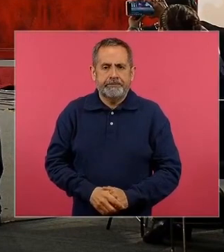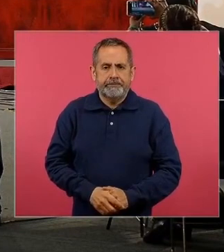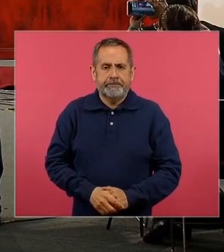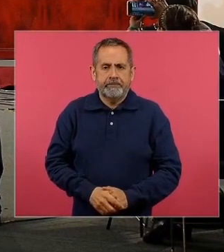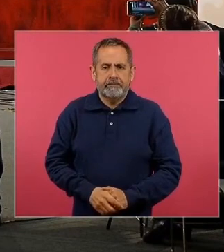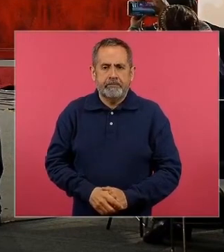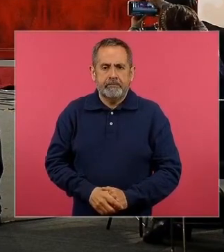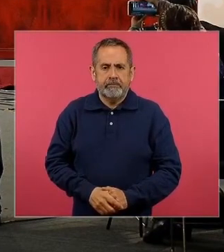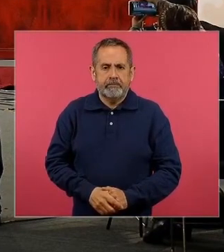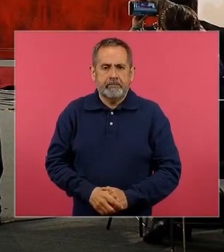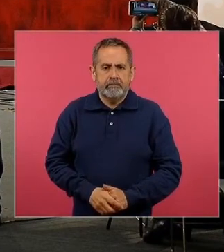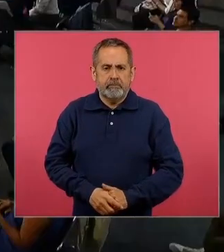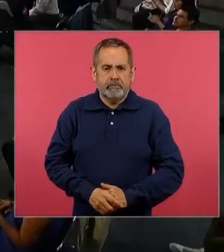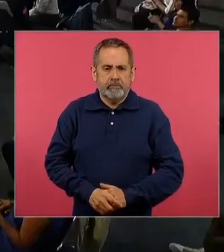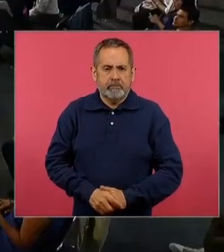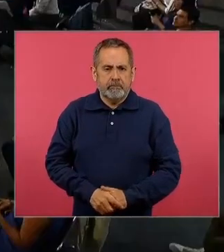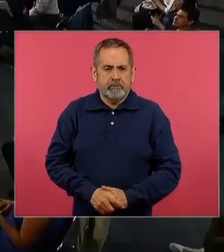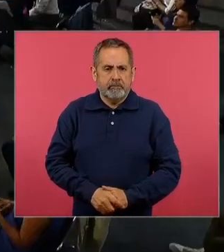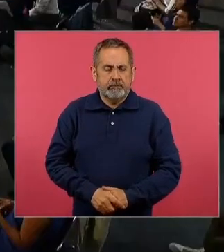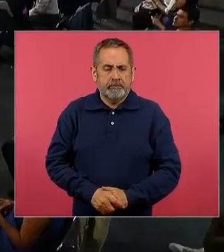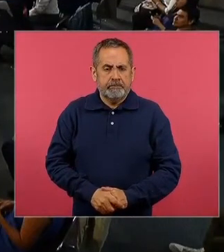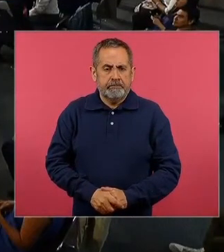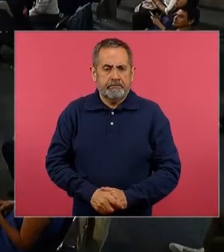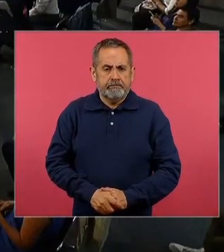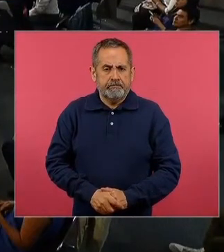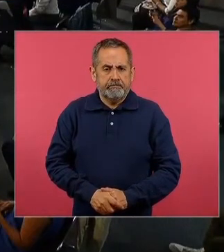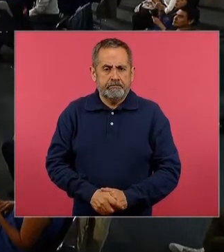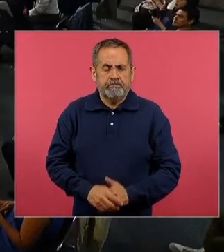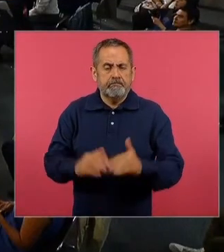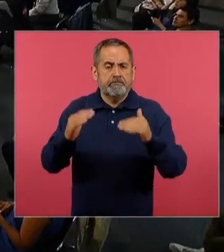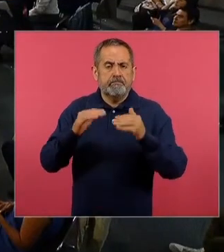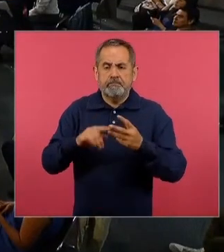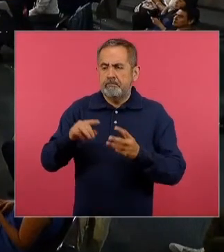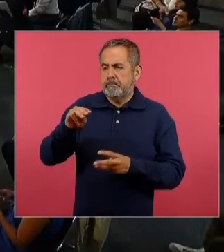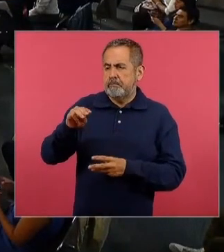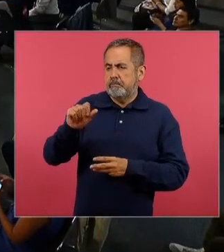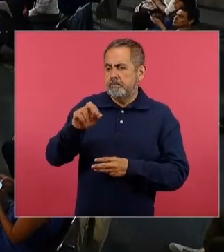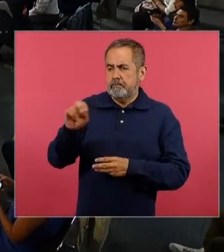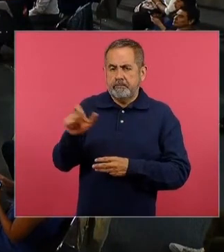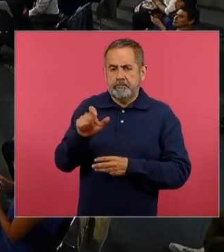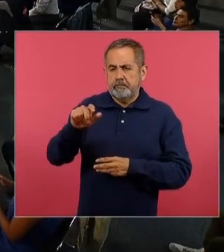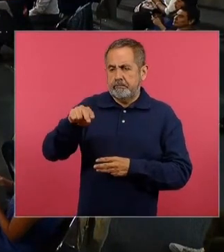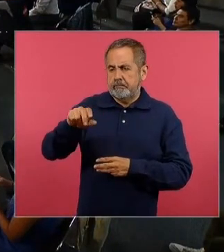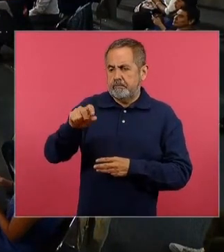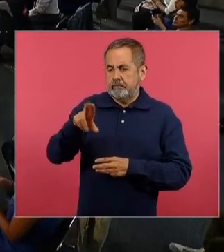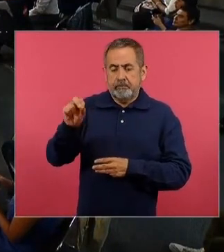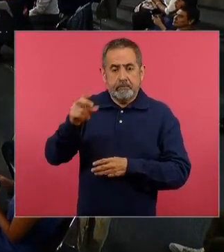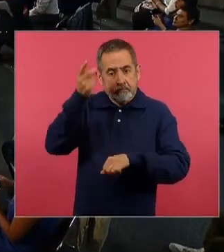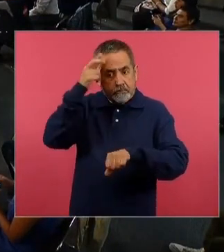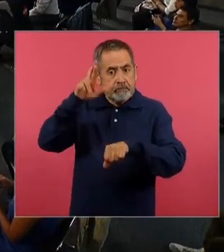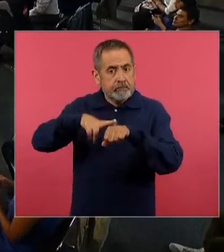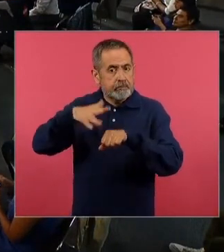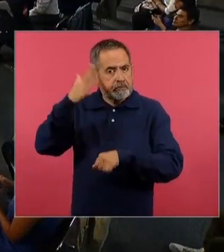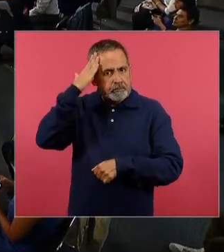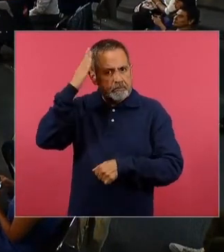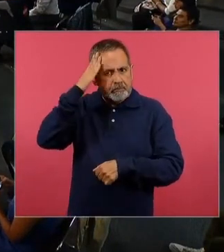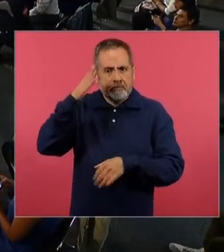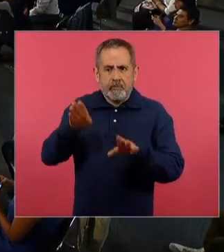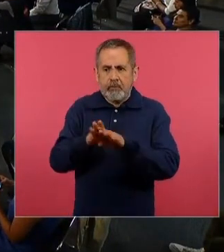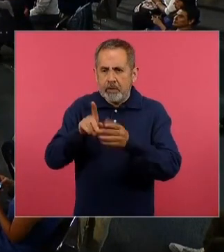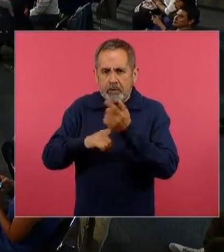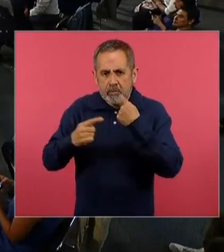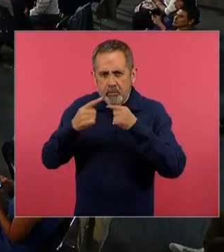Me falta una imagen, ¿qué iban a pasar? Con Marx Arriaga Navarro, director general de Materiales Educativos